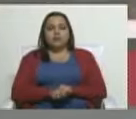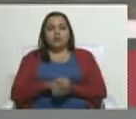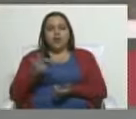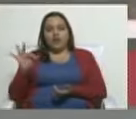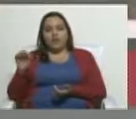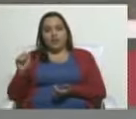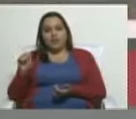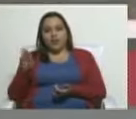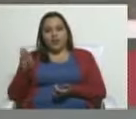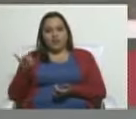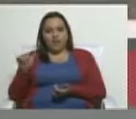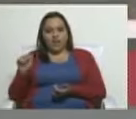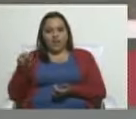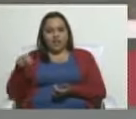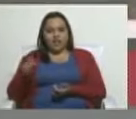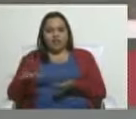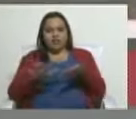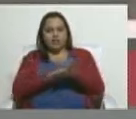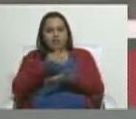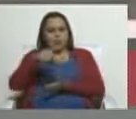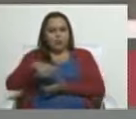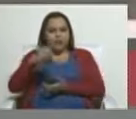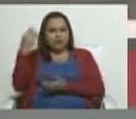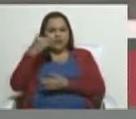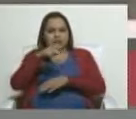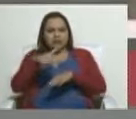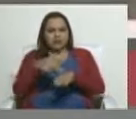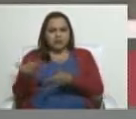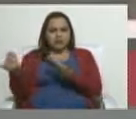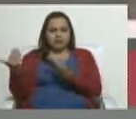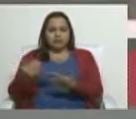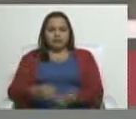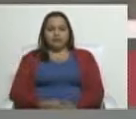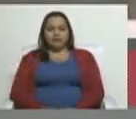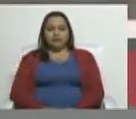con reacciones de la sesión del día de hoy. Vamos contigo, Fabiana, te escuchamos.